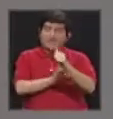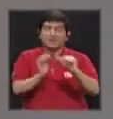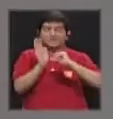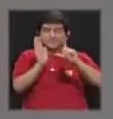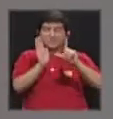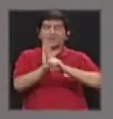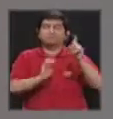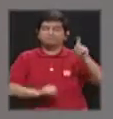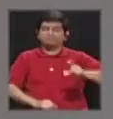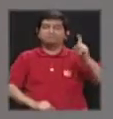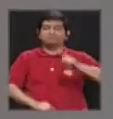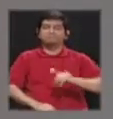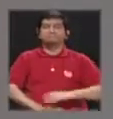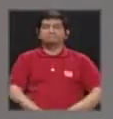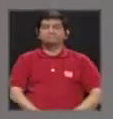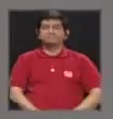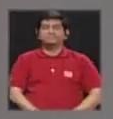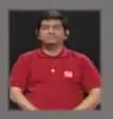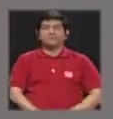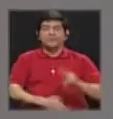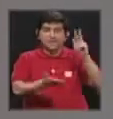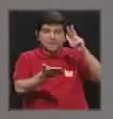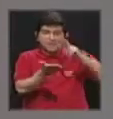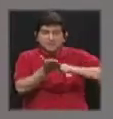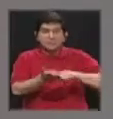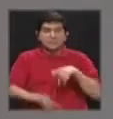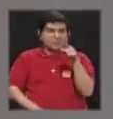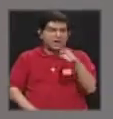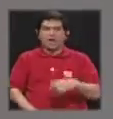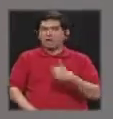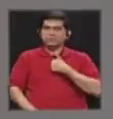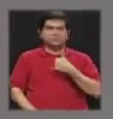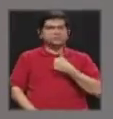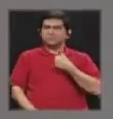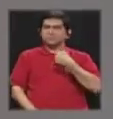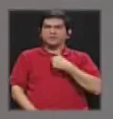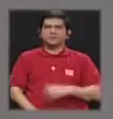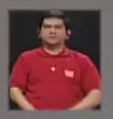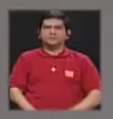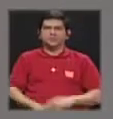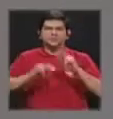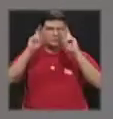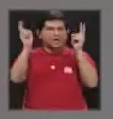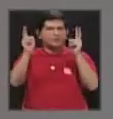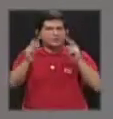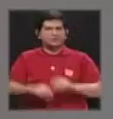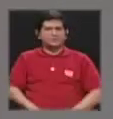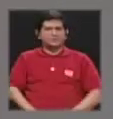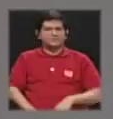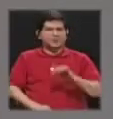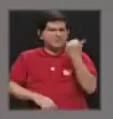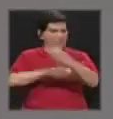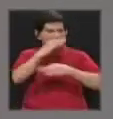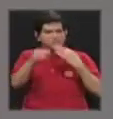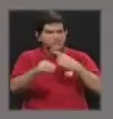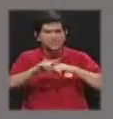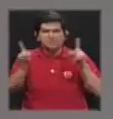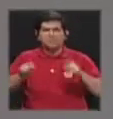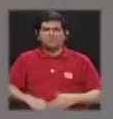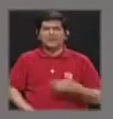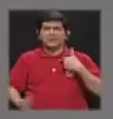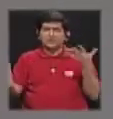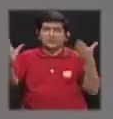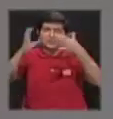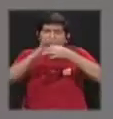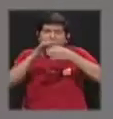Legislativa y se aprueban de oficio, por decirlo de alguna forma, en un tema particular, pero trae amarrado una serie